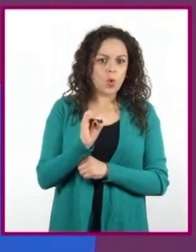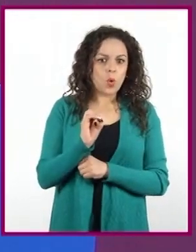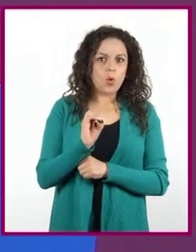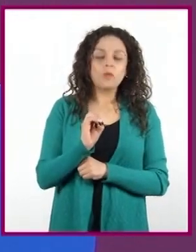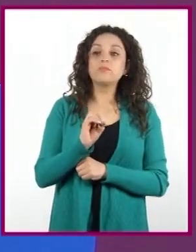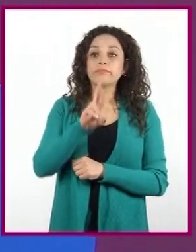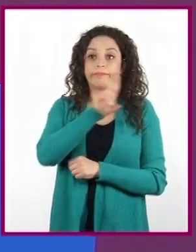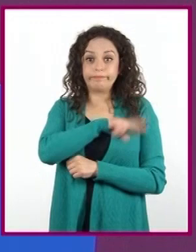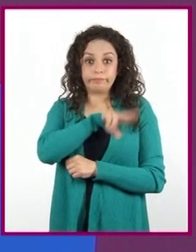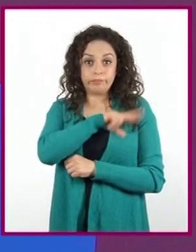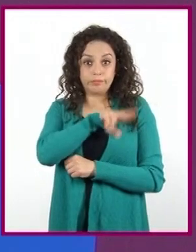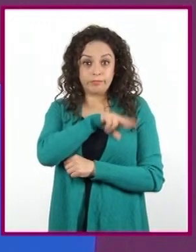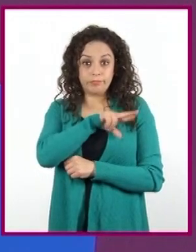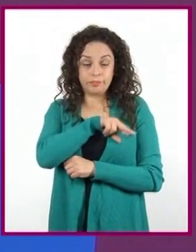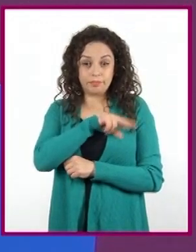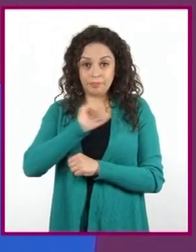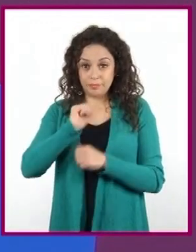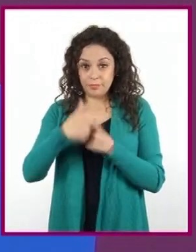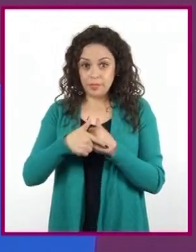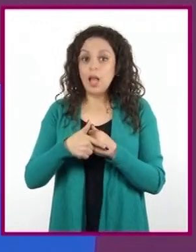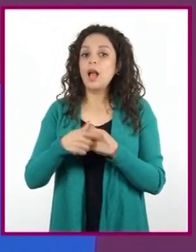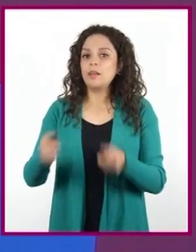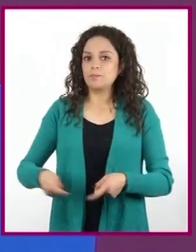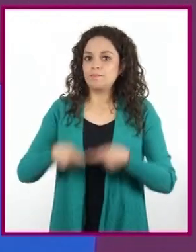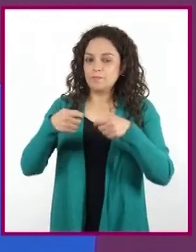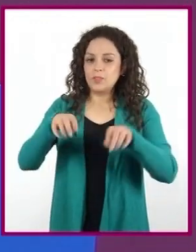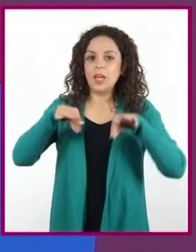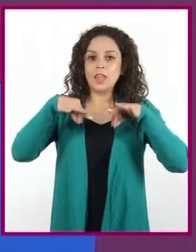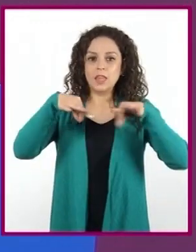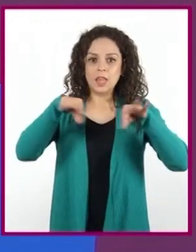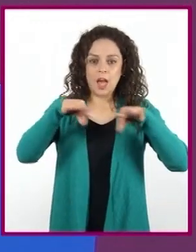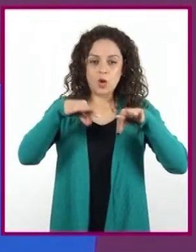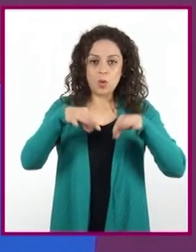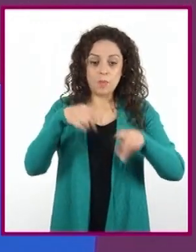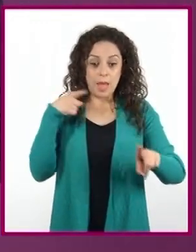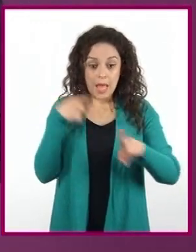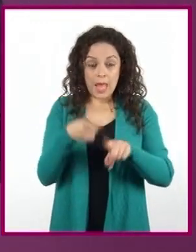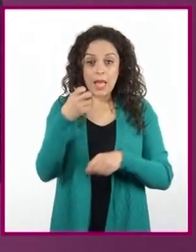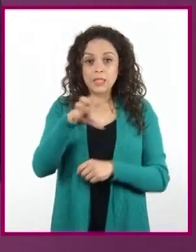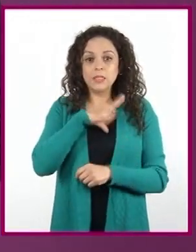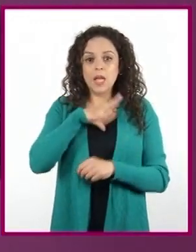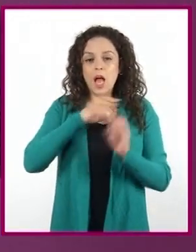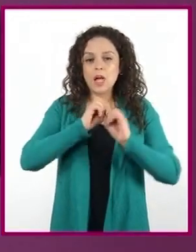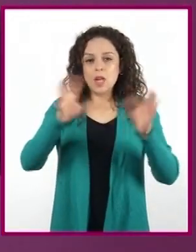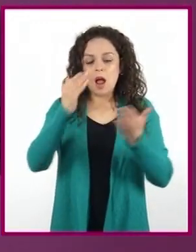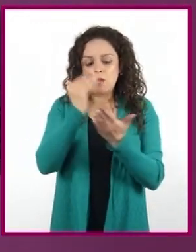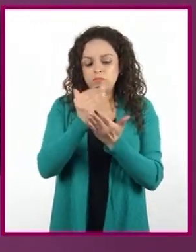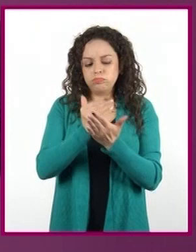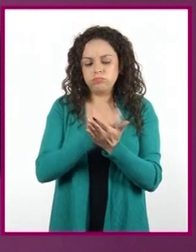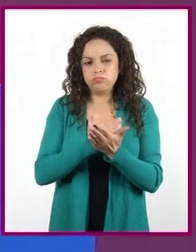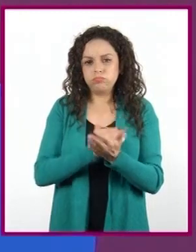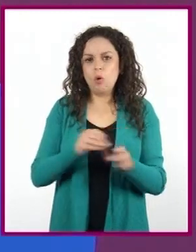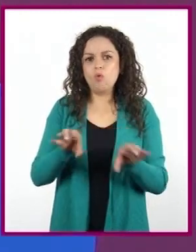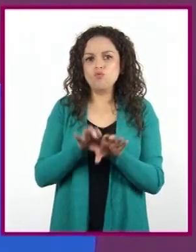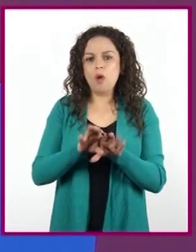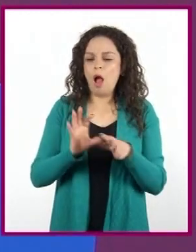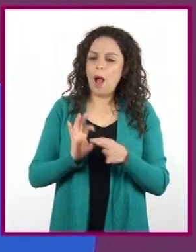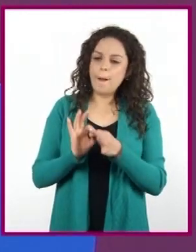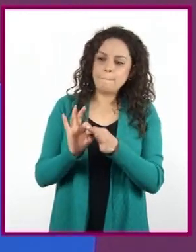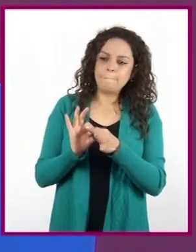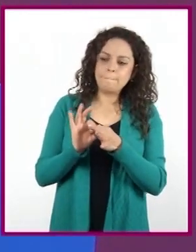vivienda, se recibe un documento como este, donde se especifican los detalles de cómo será esta relación